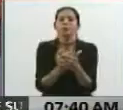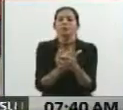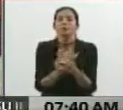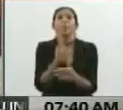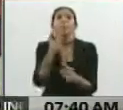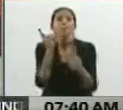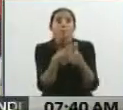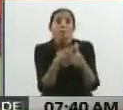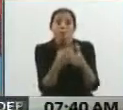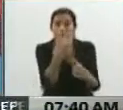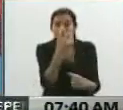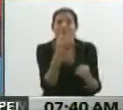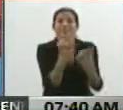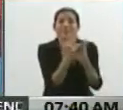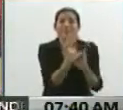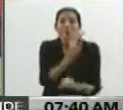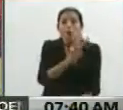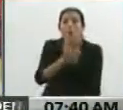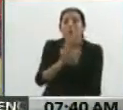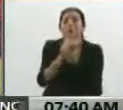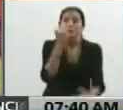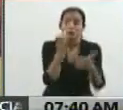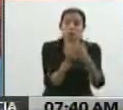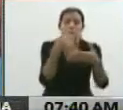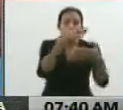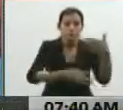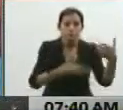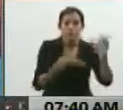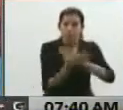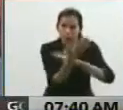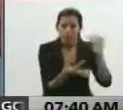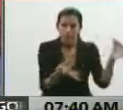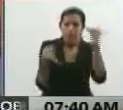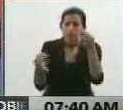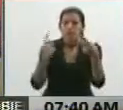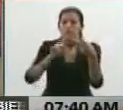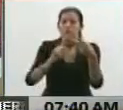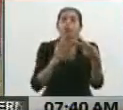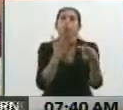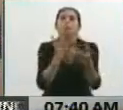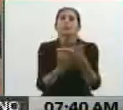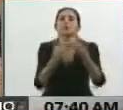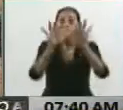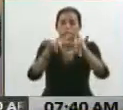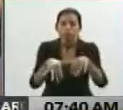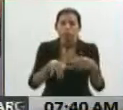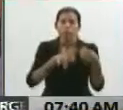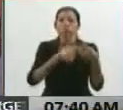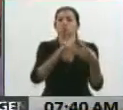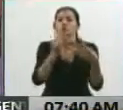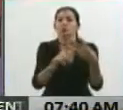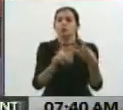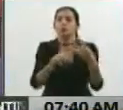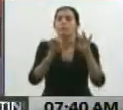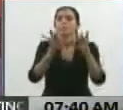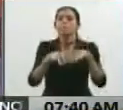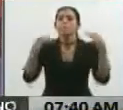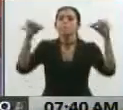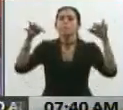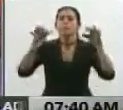tienes que sentarte obligatoriamente y presentar la solicitud ante la autoridad aeronáutica este llenar una planilla de